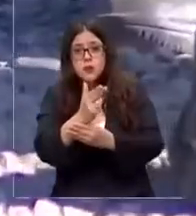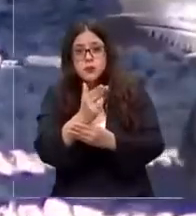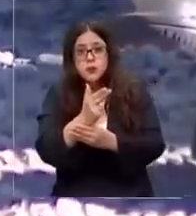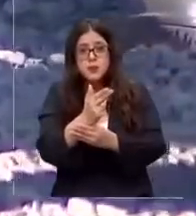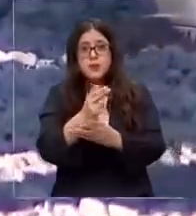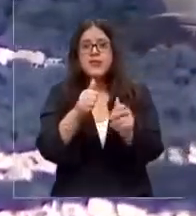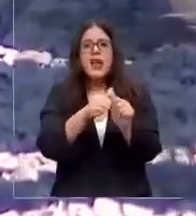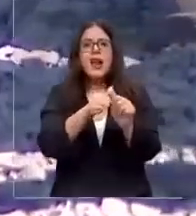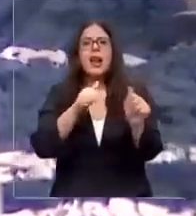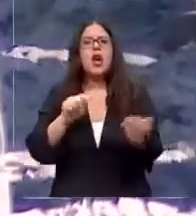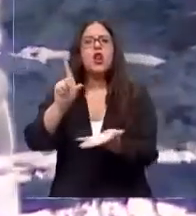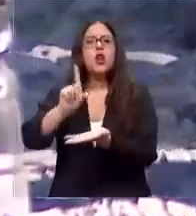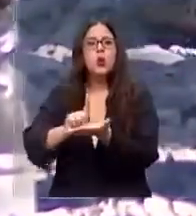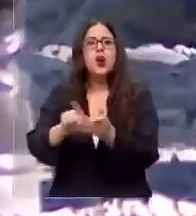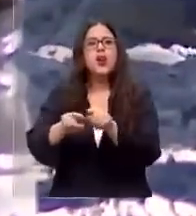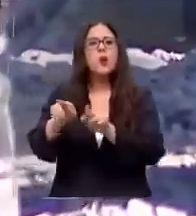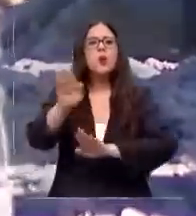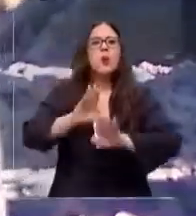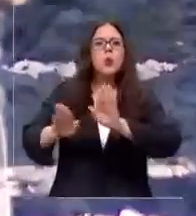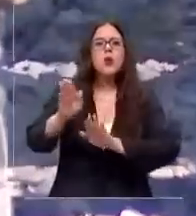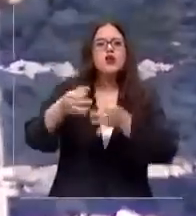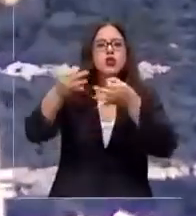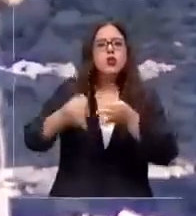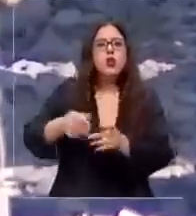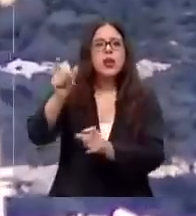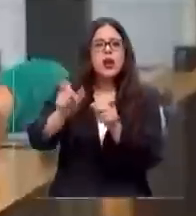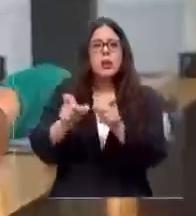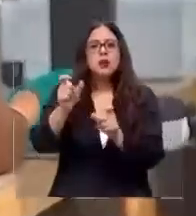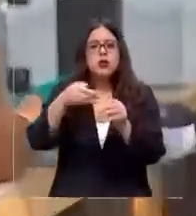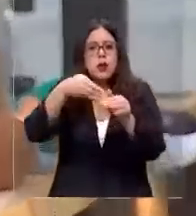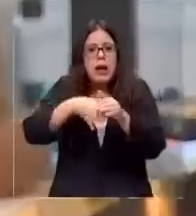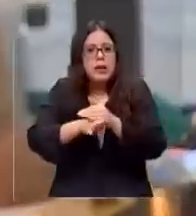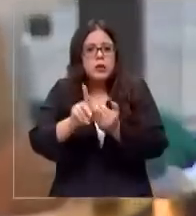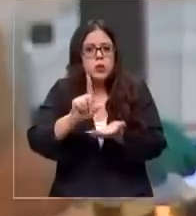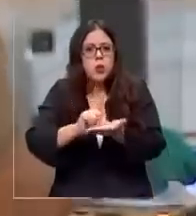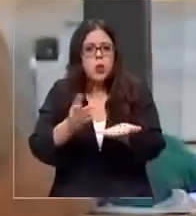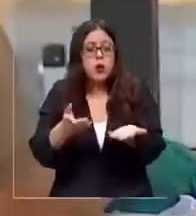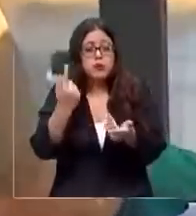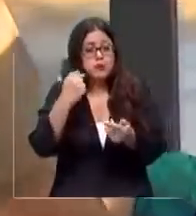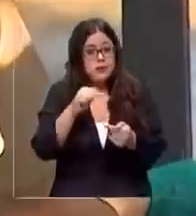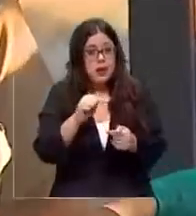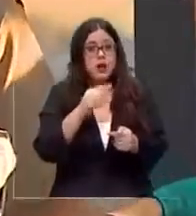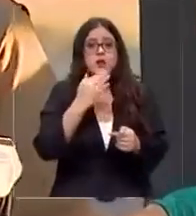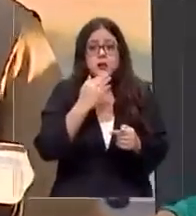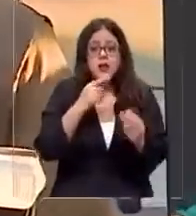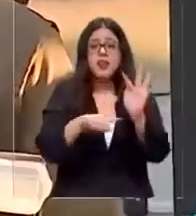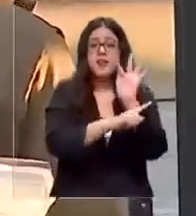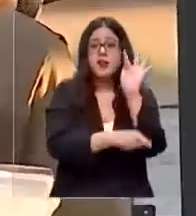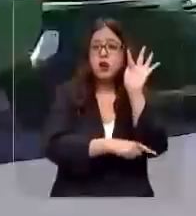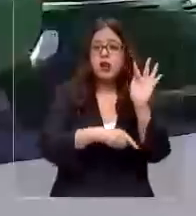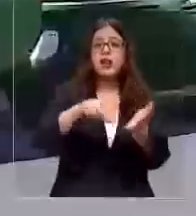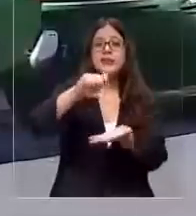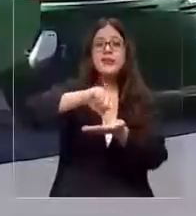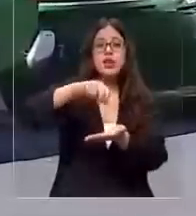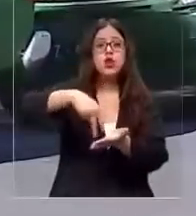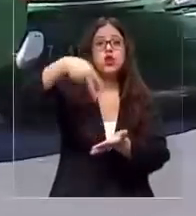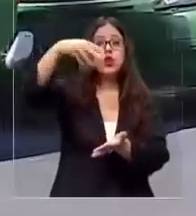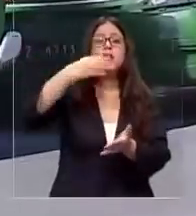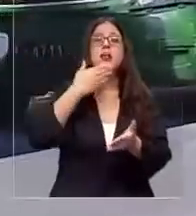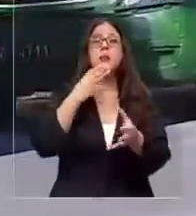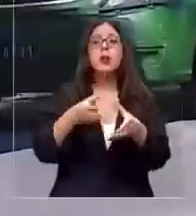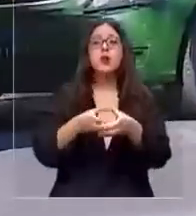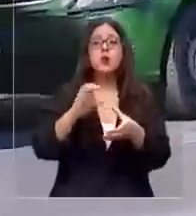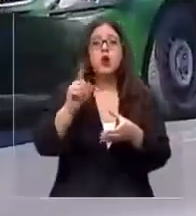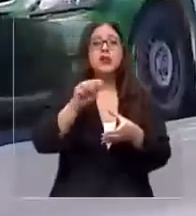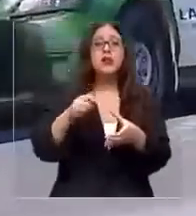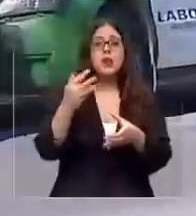del establecimiento, resguardando así la seguridad de quienes estaban allí. De igual forma, la Fiscalía Centro Norte, el OS9 y